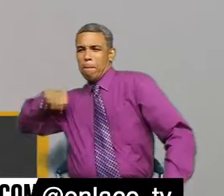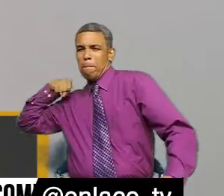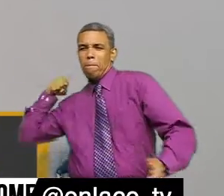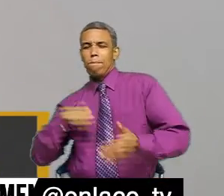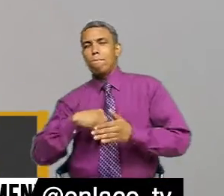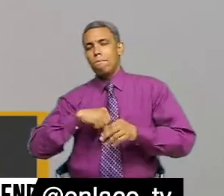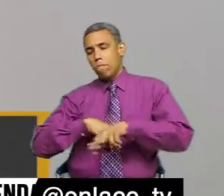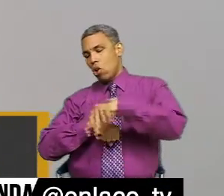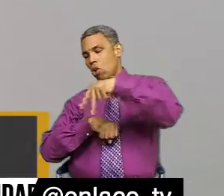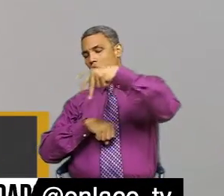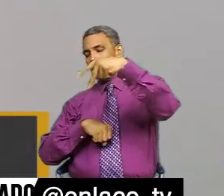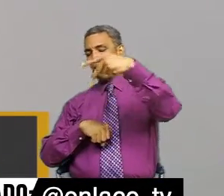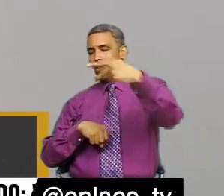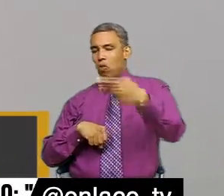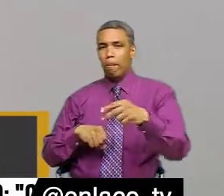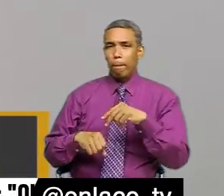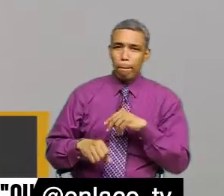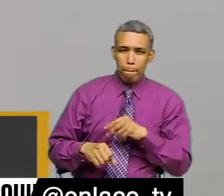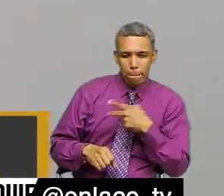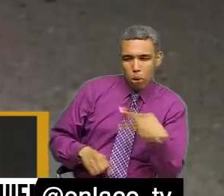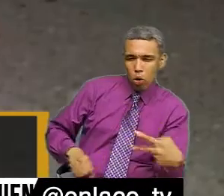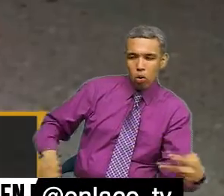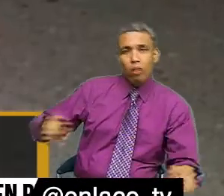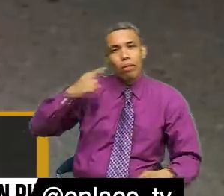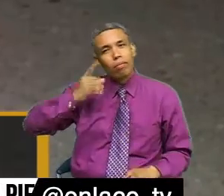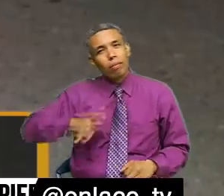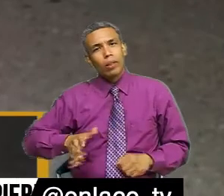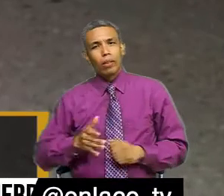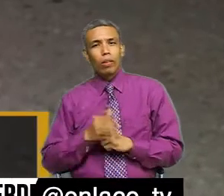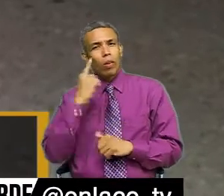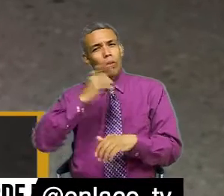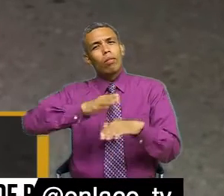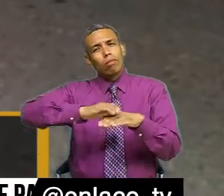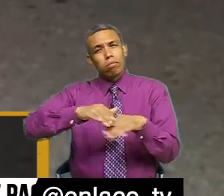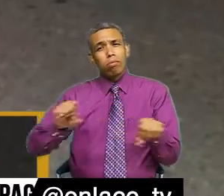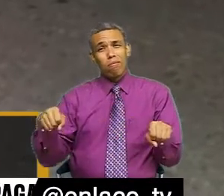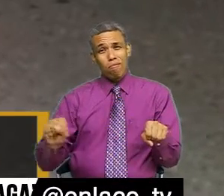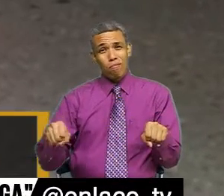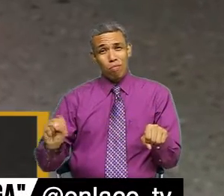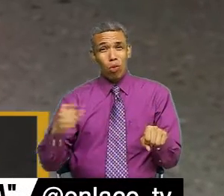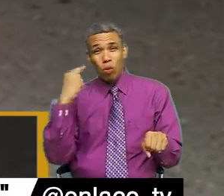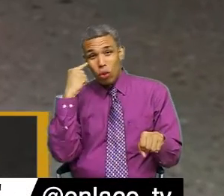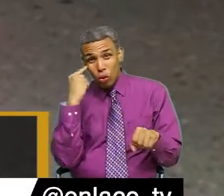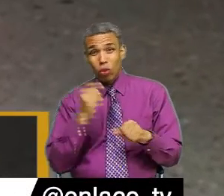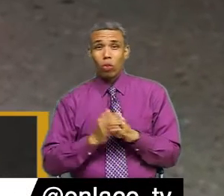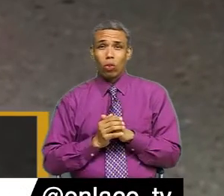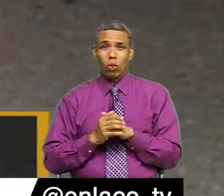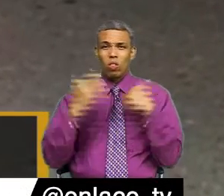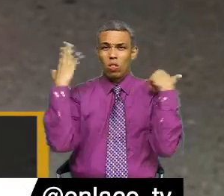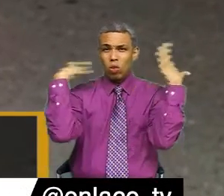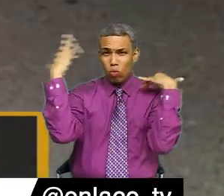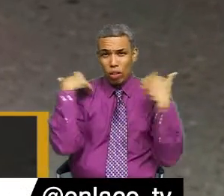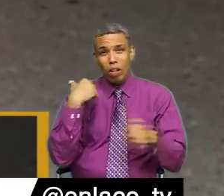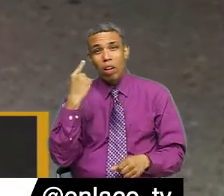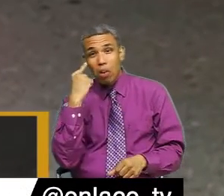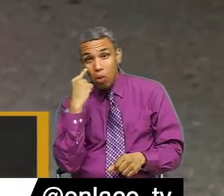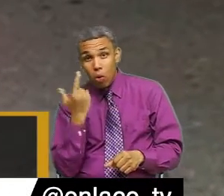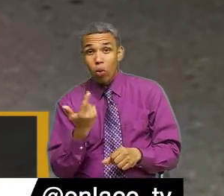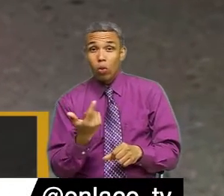Mencionó que se hace necesario el llamado de atención a los motociclistas, especialmente a quienes transitan por el área rural, para que utilicen las